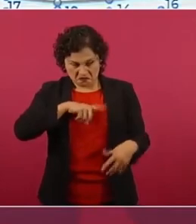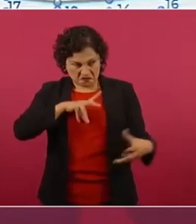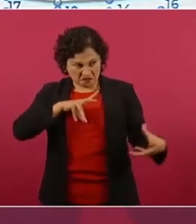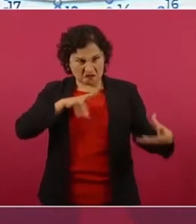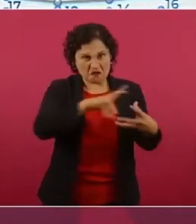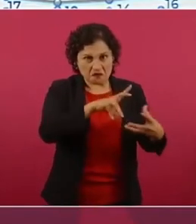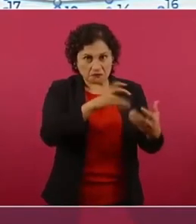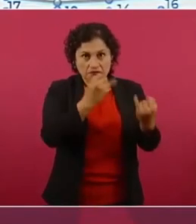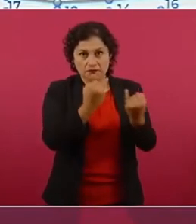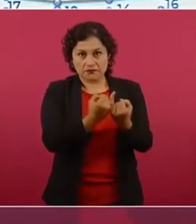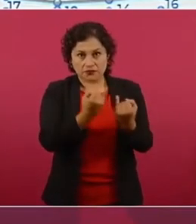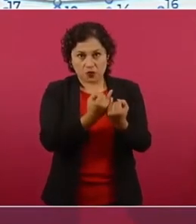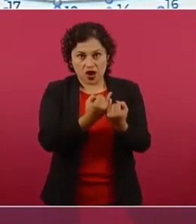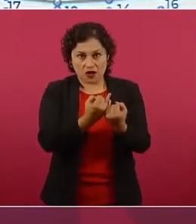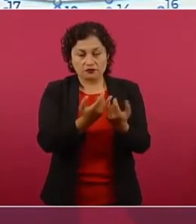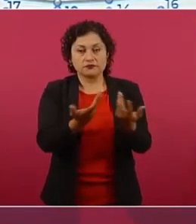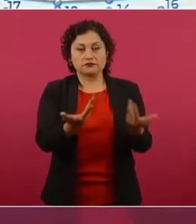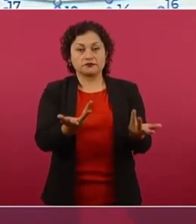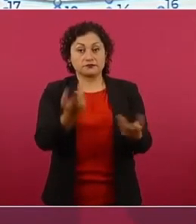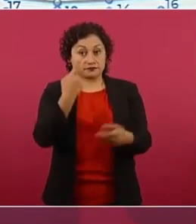Estamos hablando de militares,